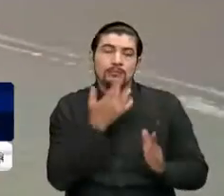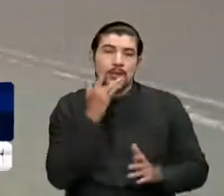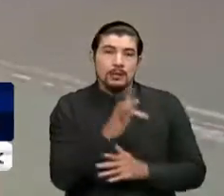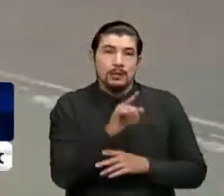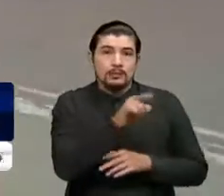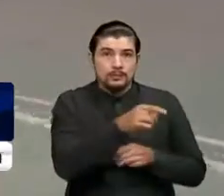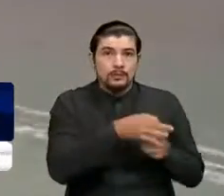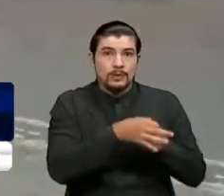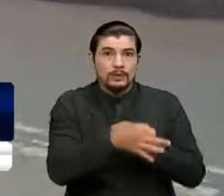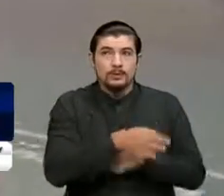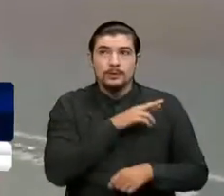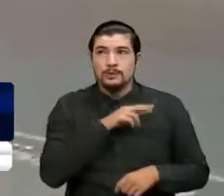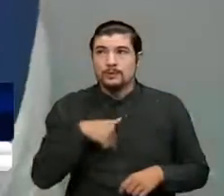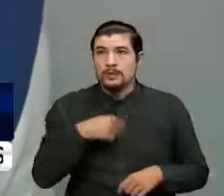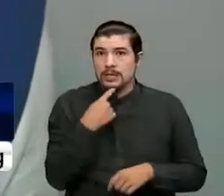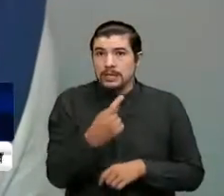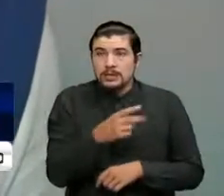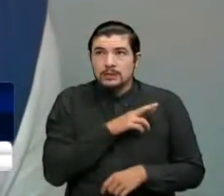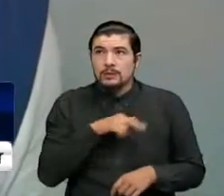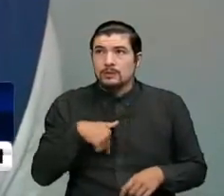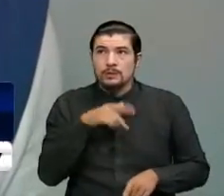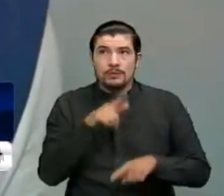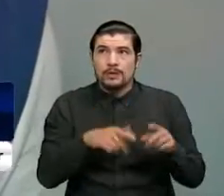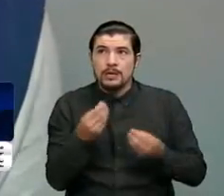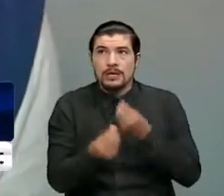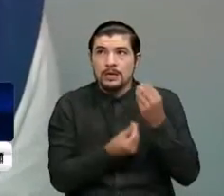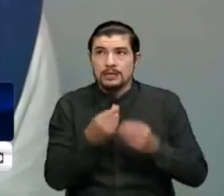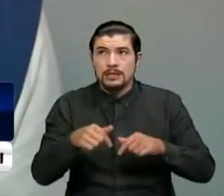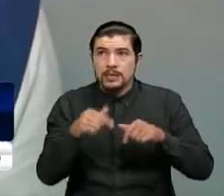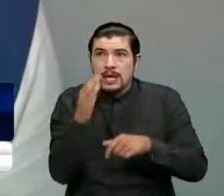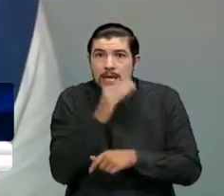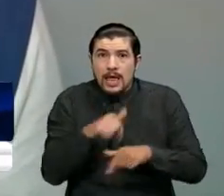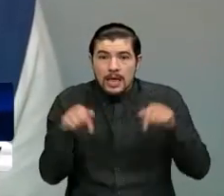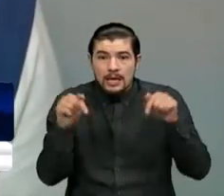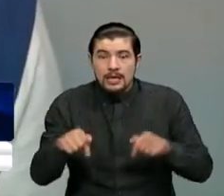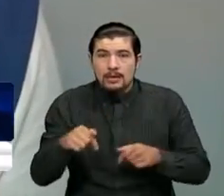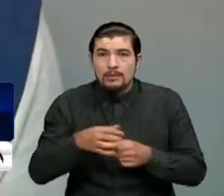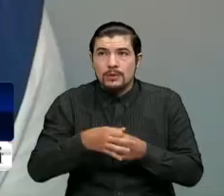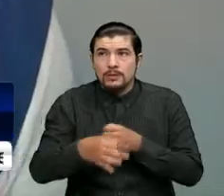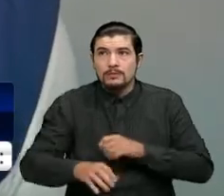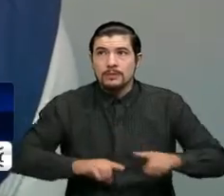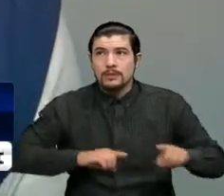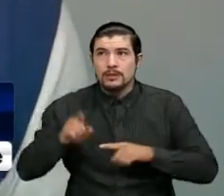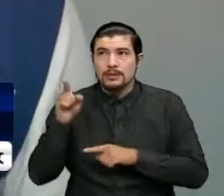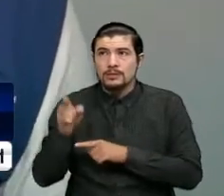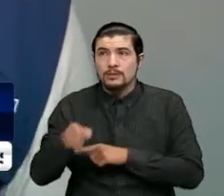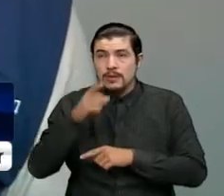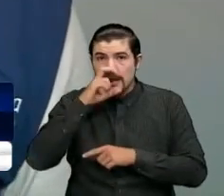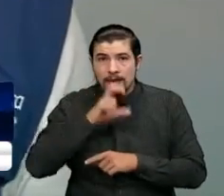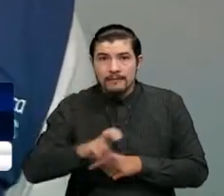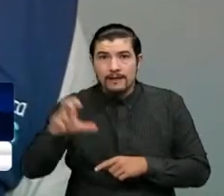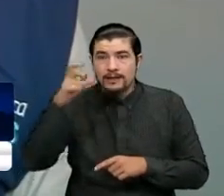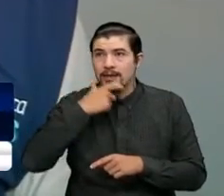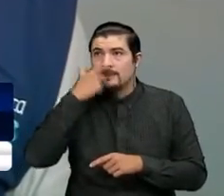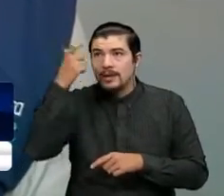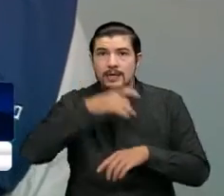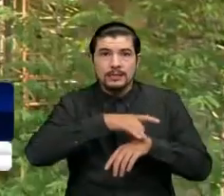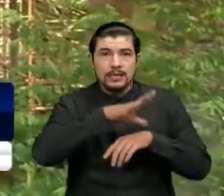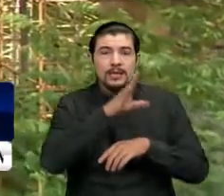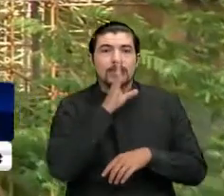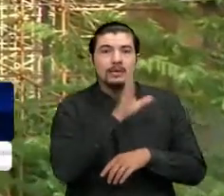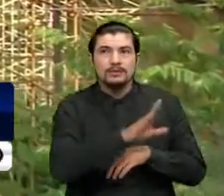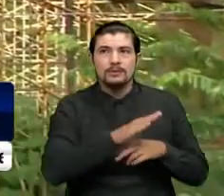tener que decir que no podemos hacer nada de la administración municipal debido a que esto es una inversión es un elefante blanco que se dejó por parte de